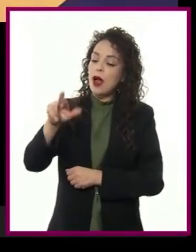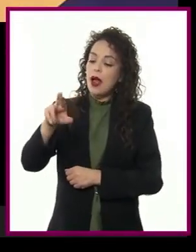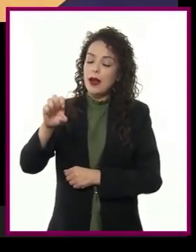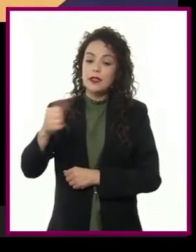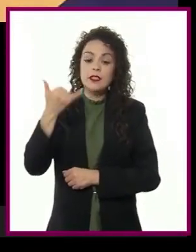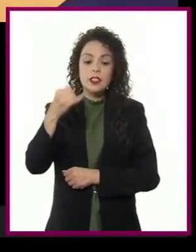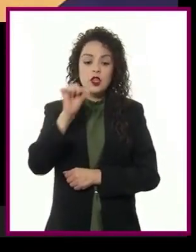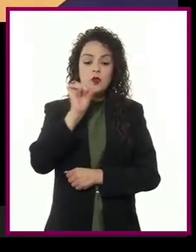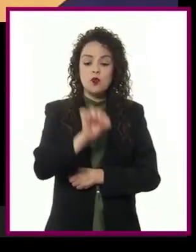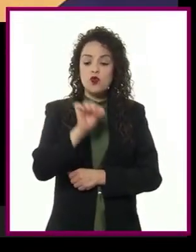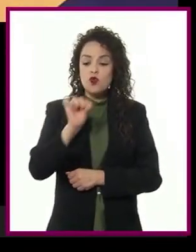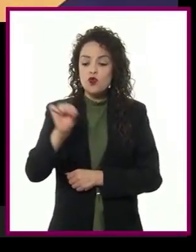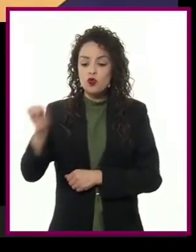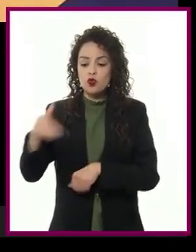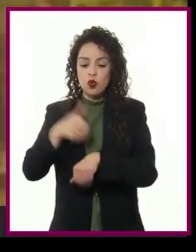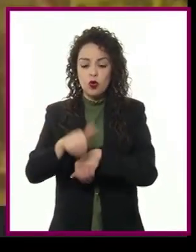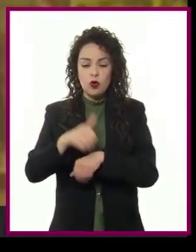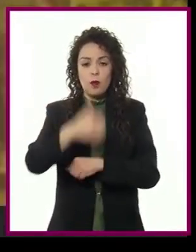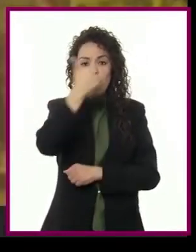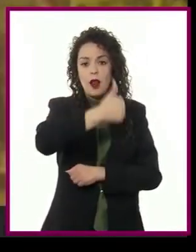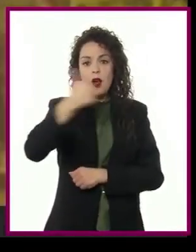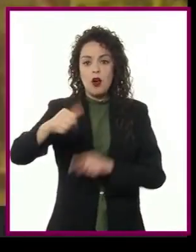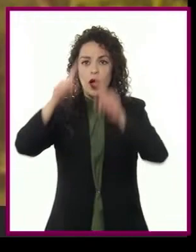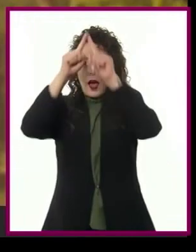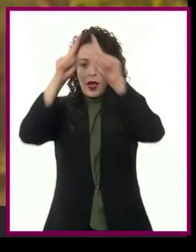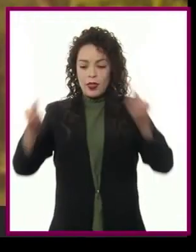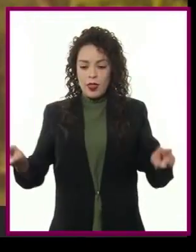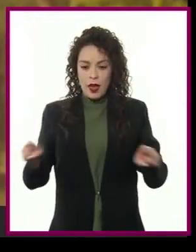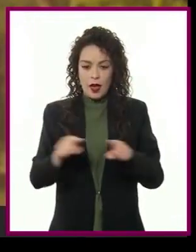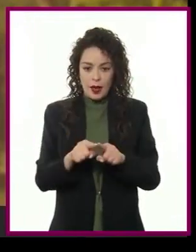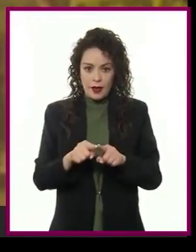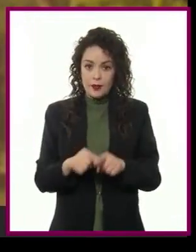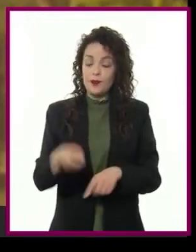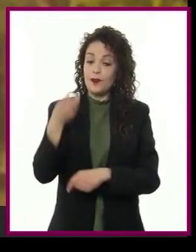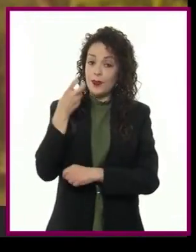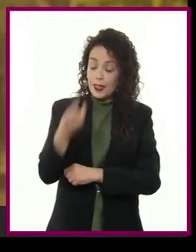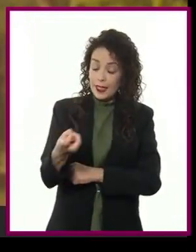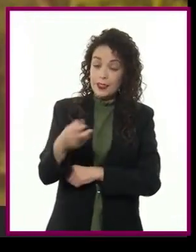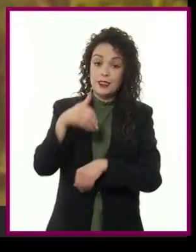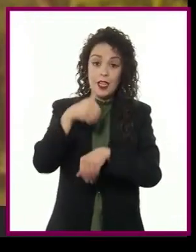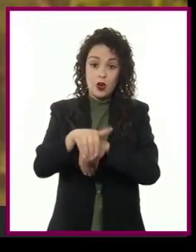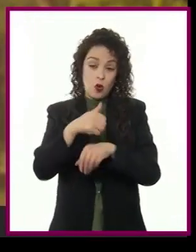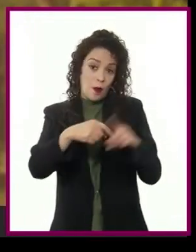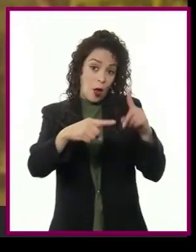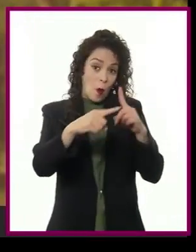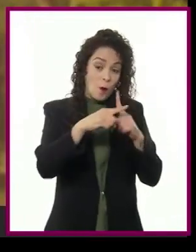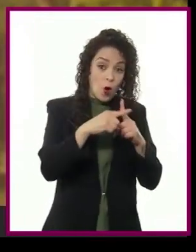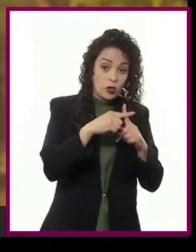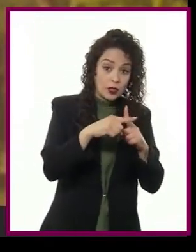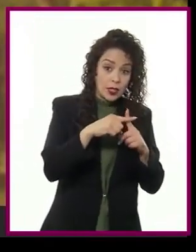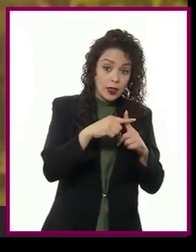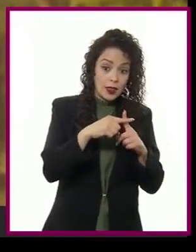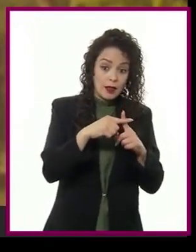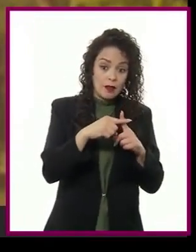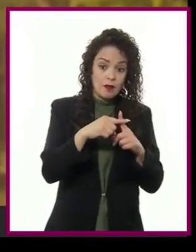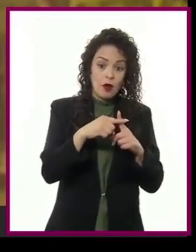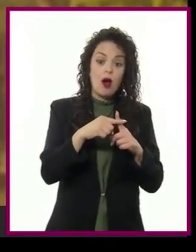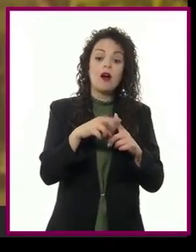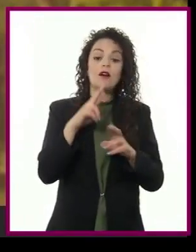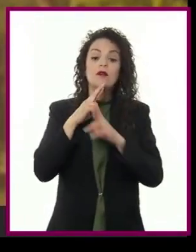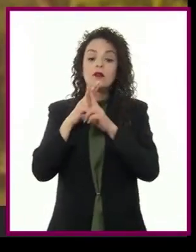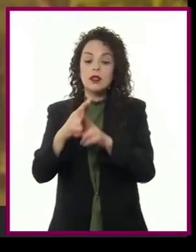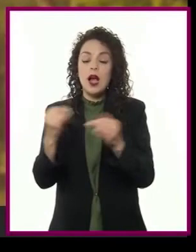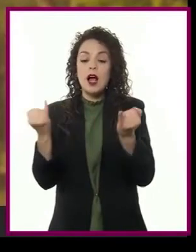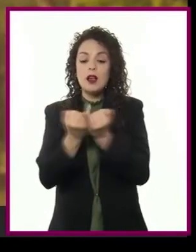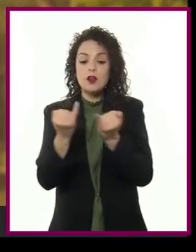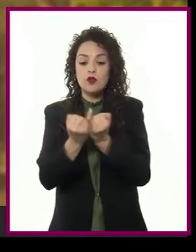de cada patrón triangular. Asimismo, los números enteros positivos, que son iguales a la suma de sus